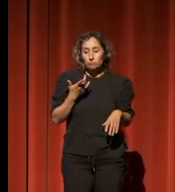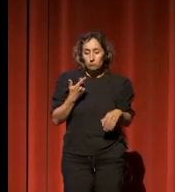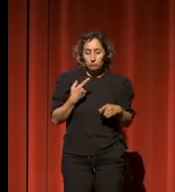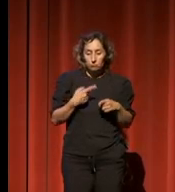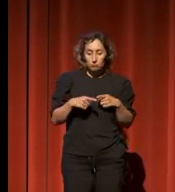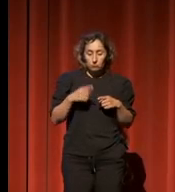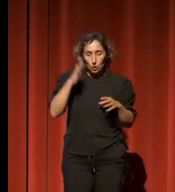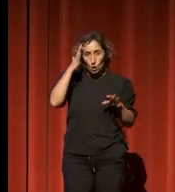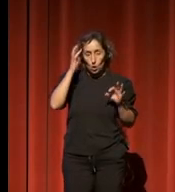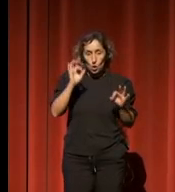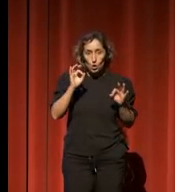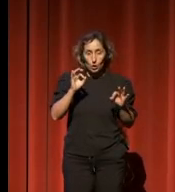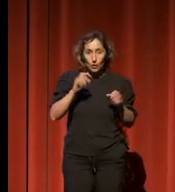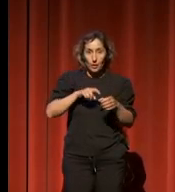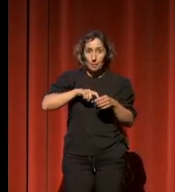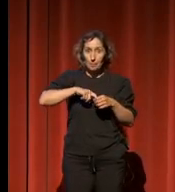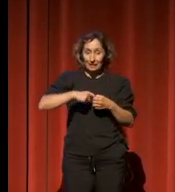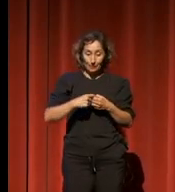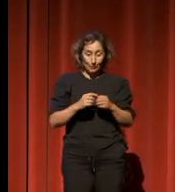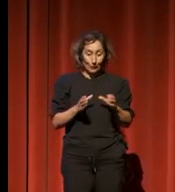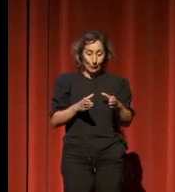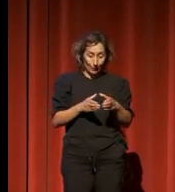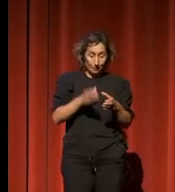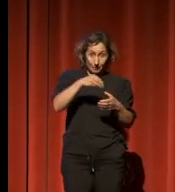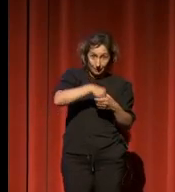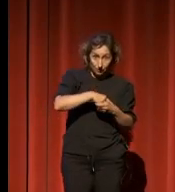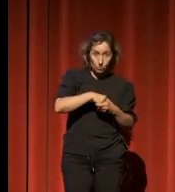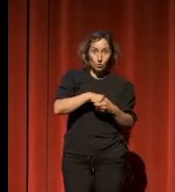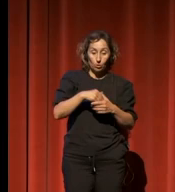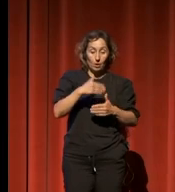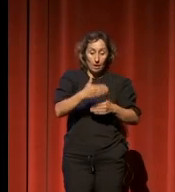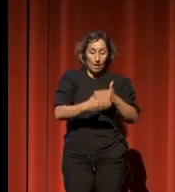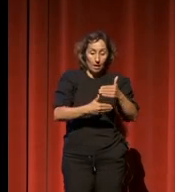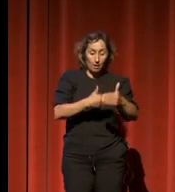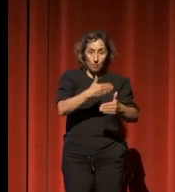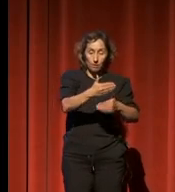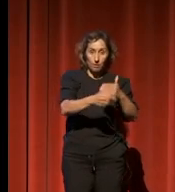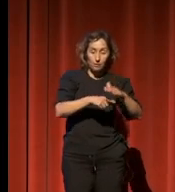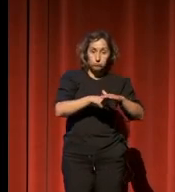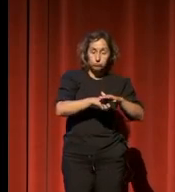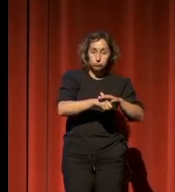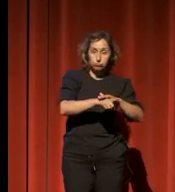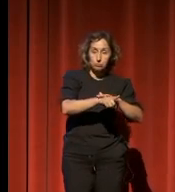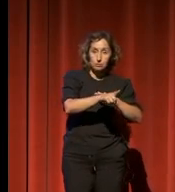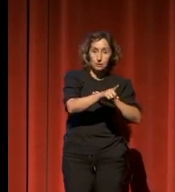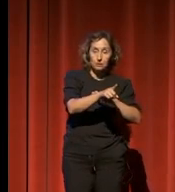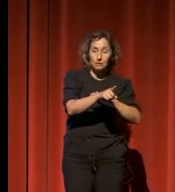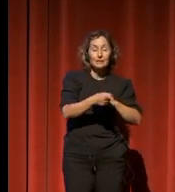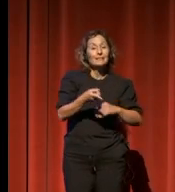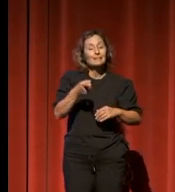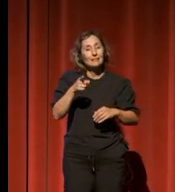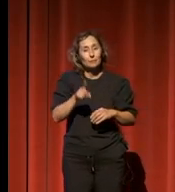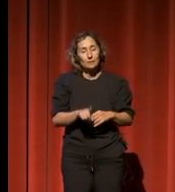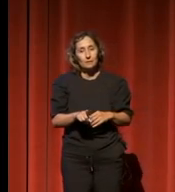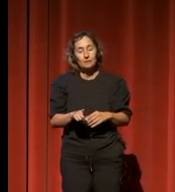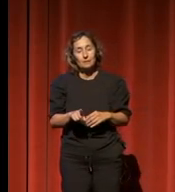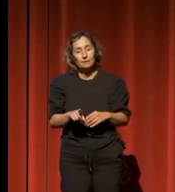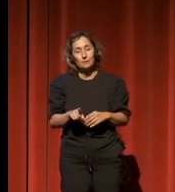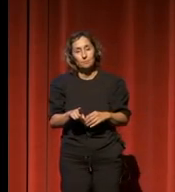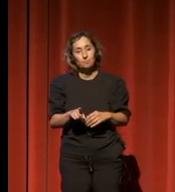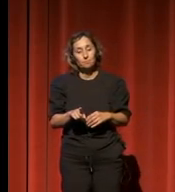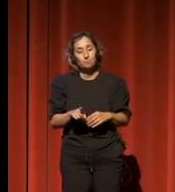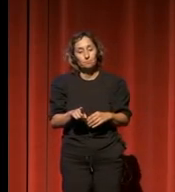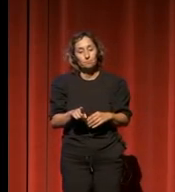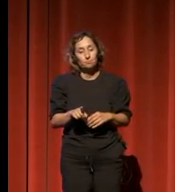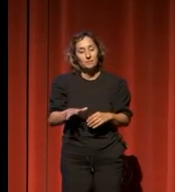en la lógicas de participación dentro de un equipamiento también eh se Avanza en las esferas